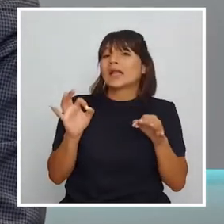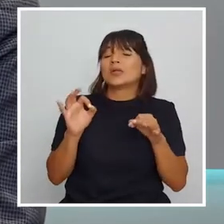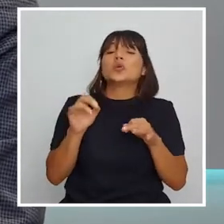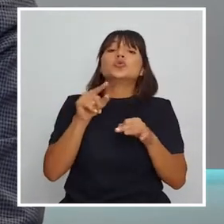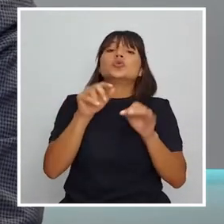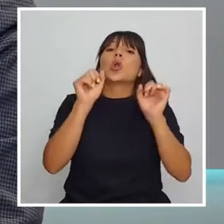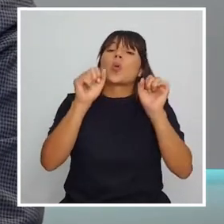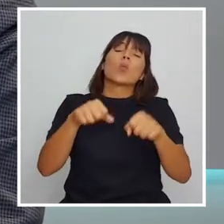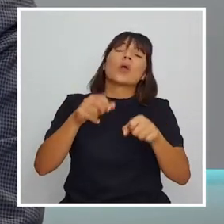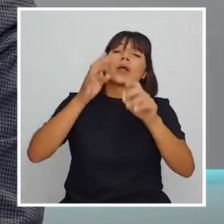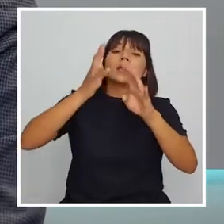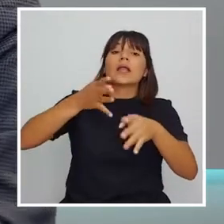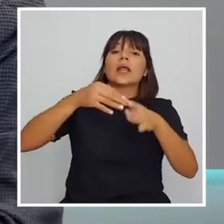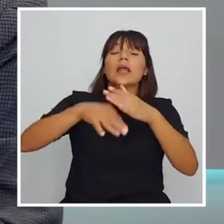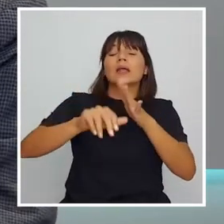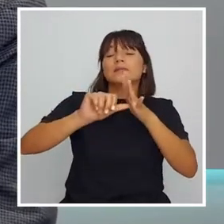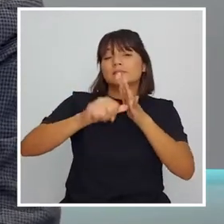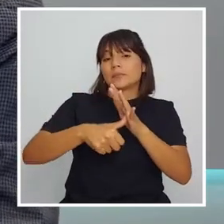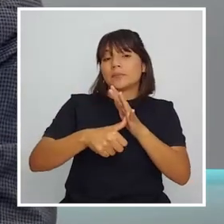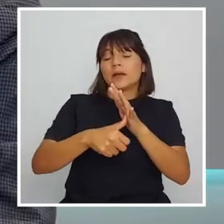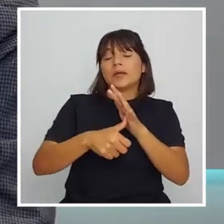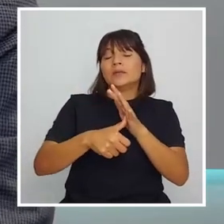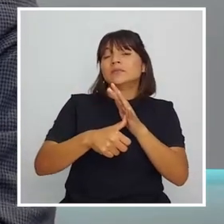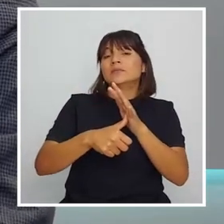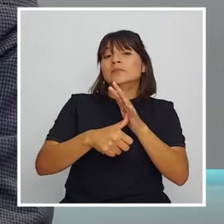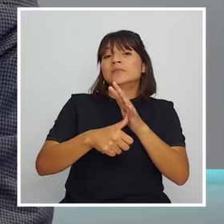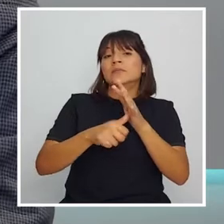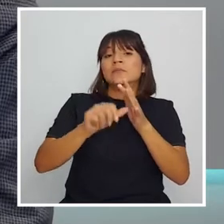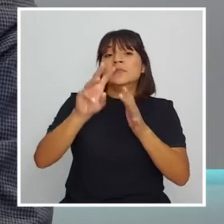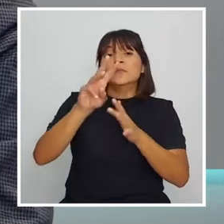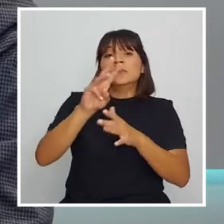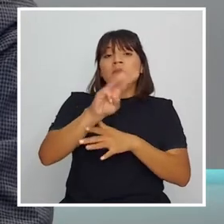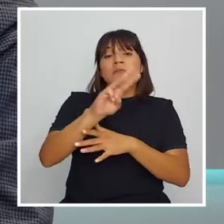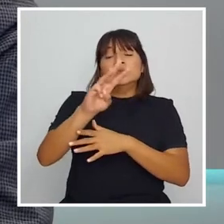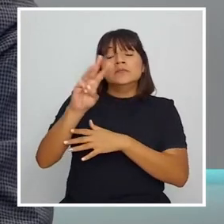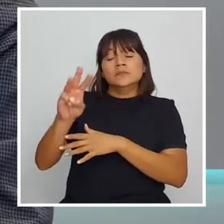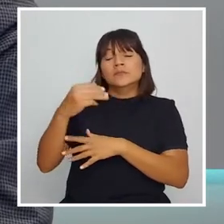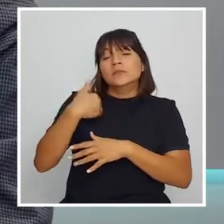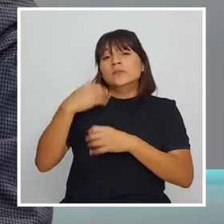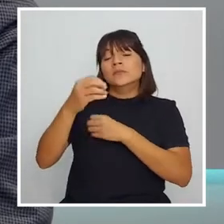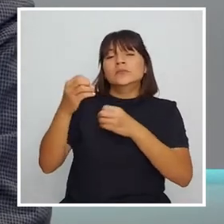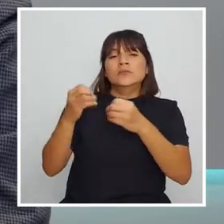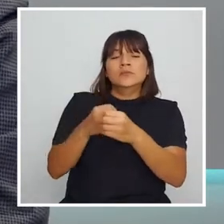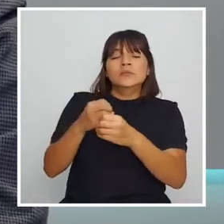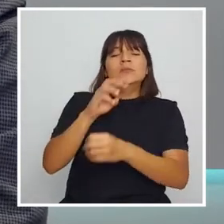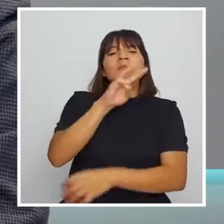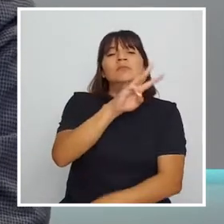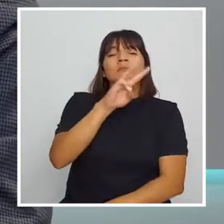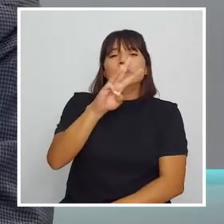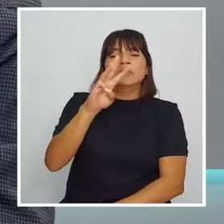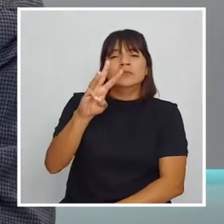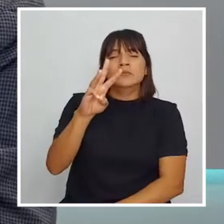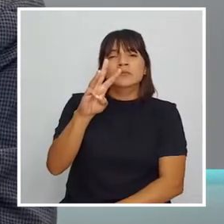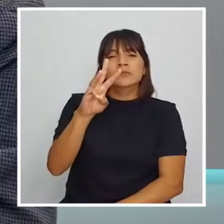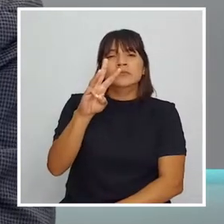pueden conseguir en la página web de la oficina, que es